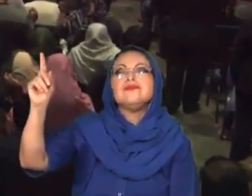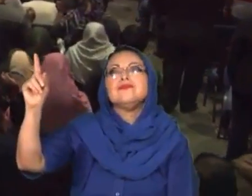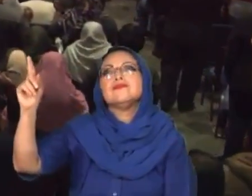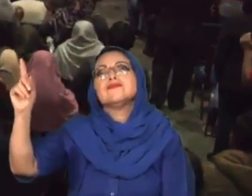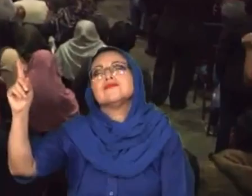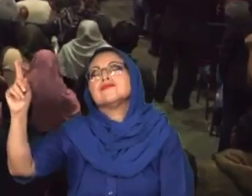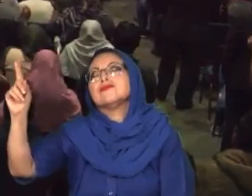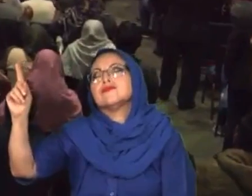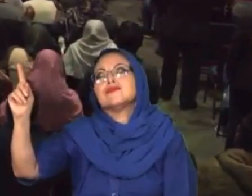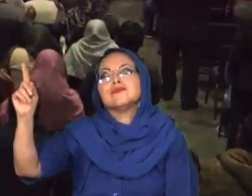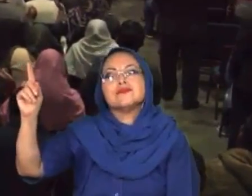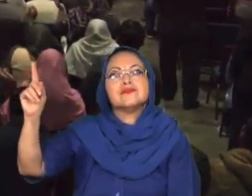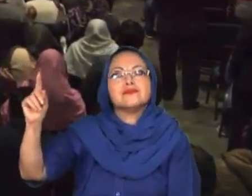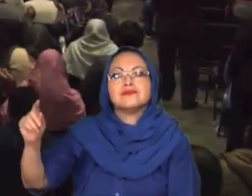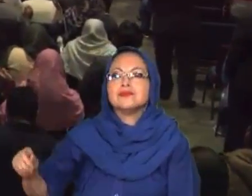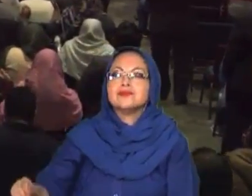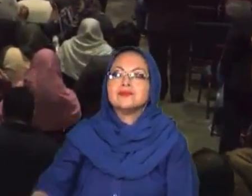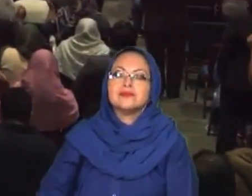Jesús.